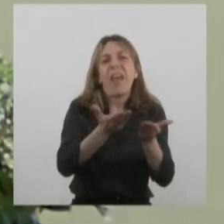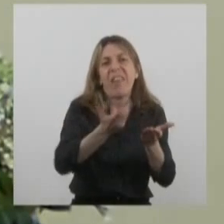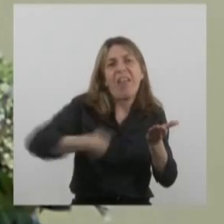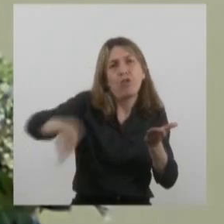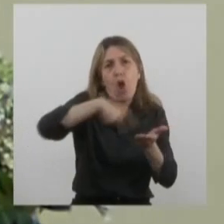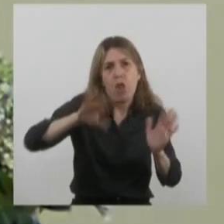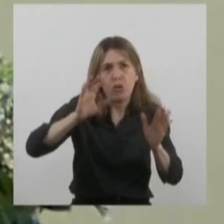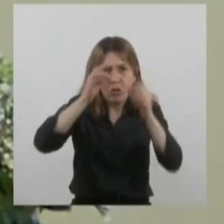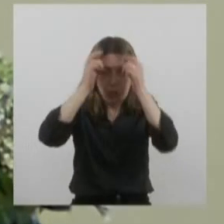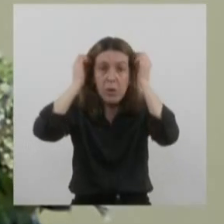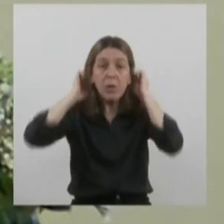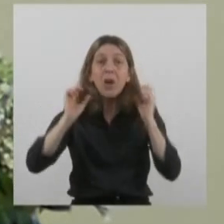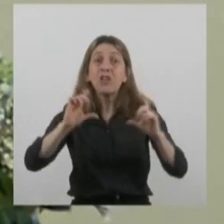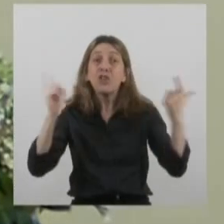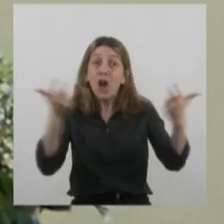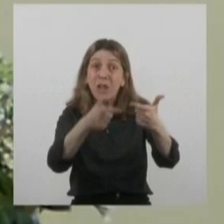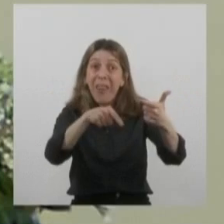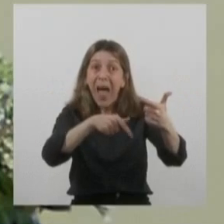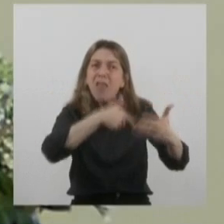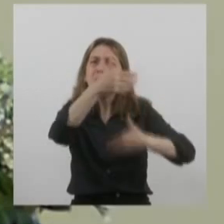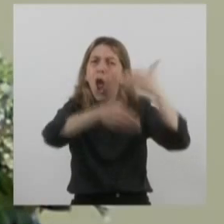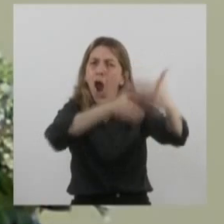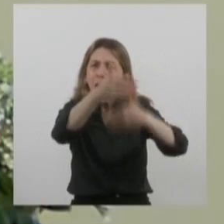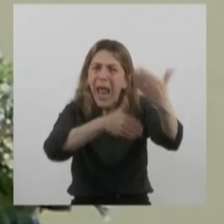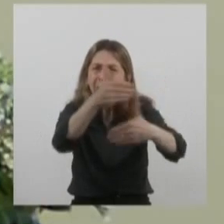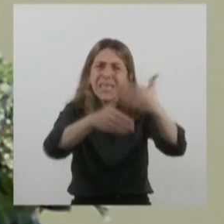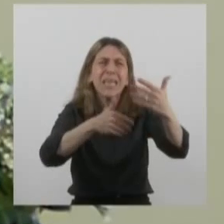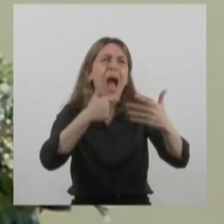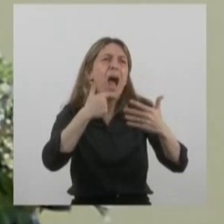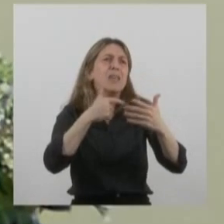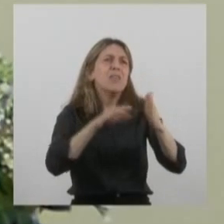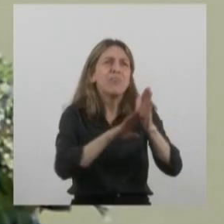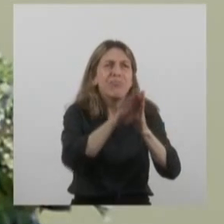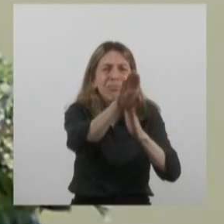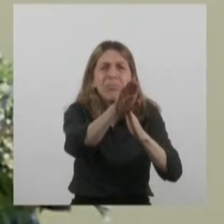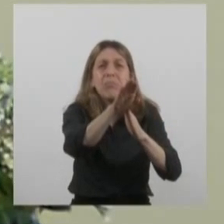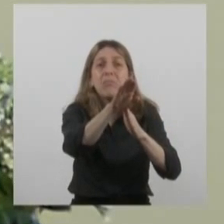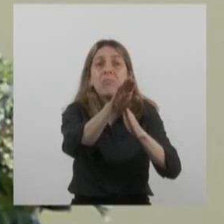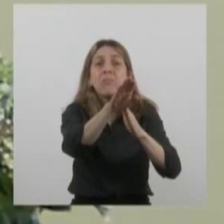Porque no hay ninguna sociedad que pueda progresar y desarrollarse si no es que esté unida.